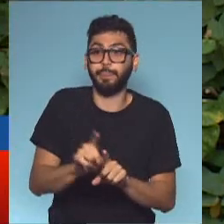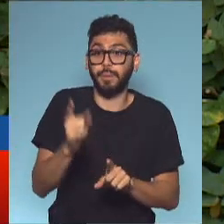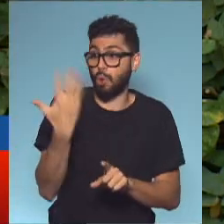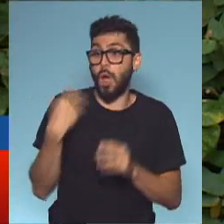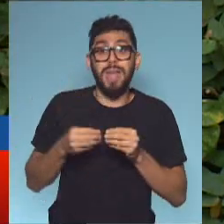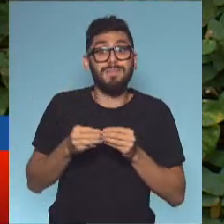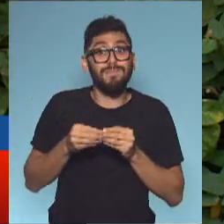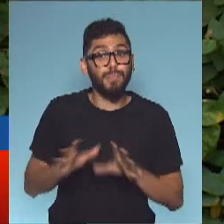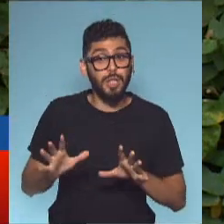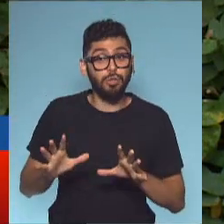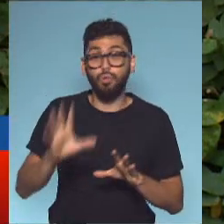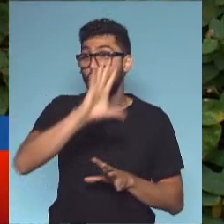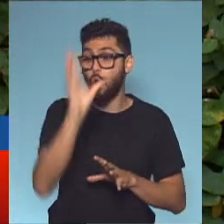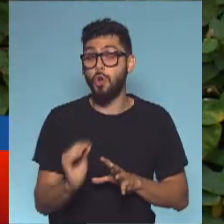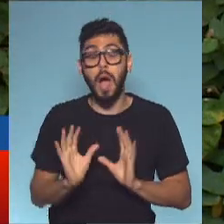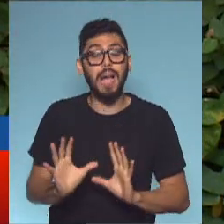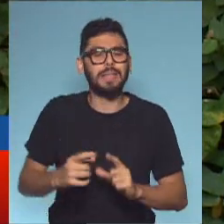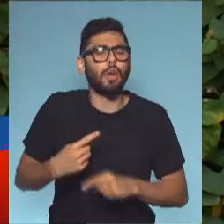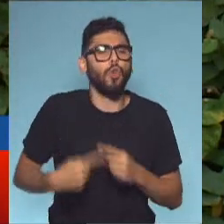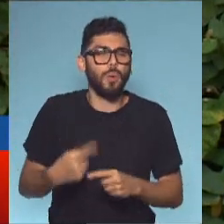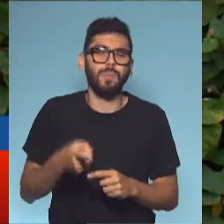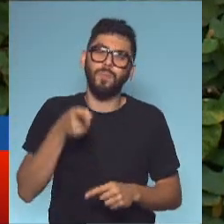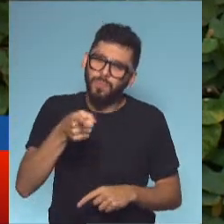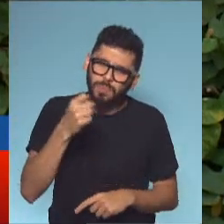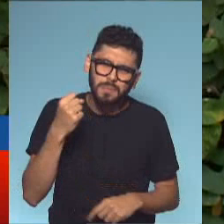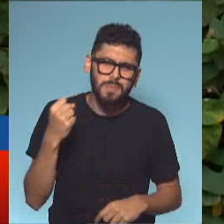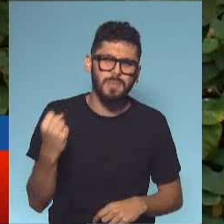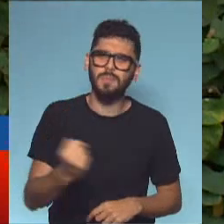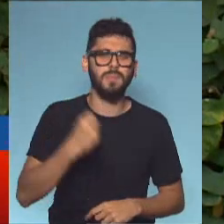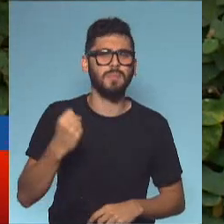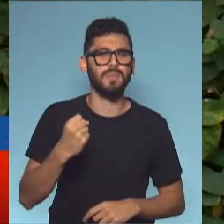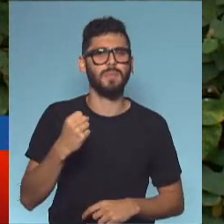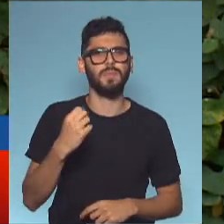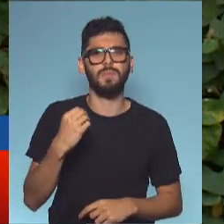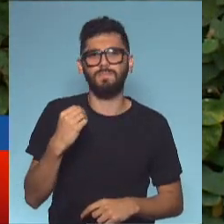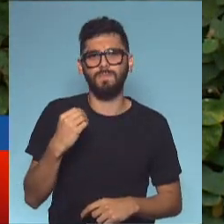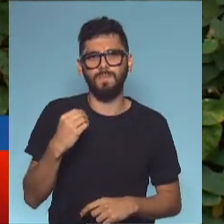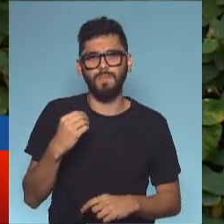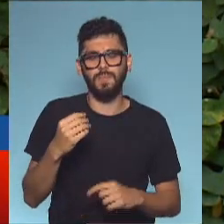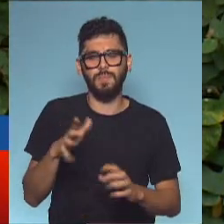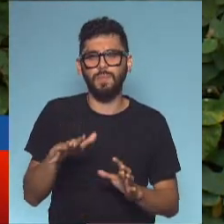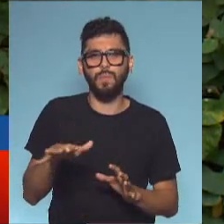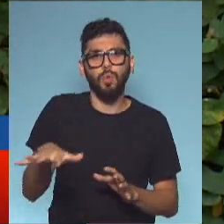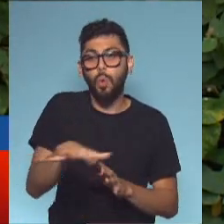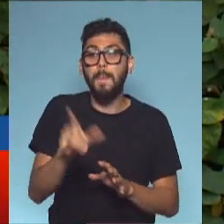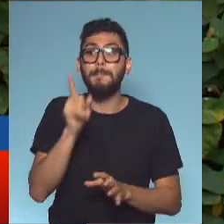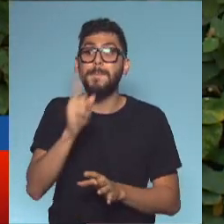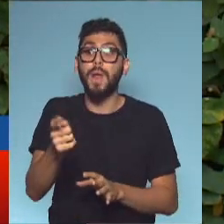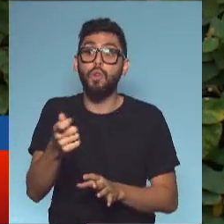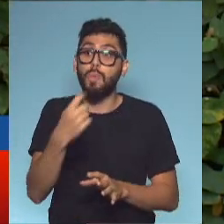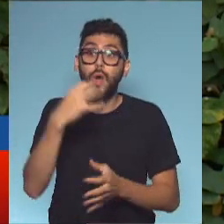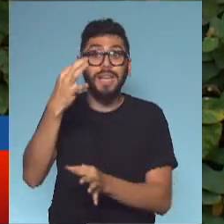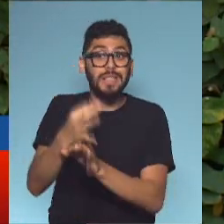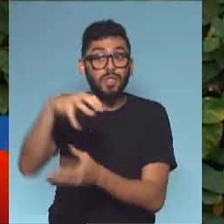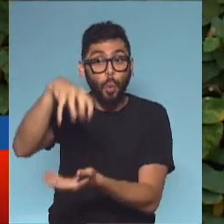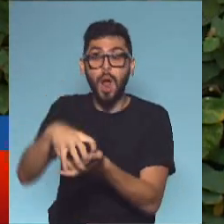ciclo lectivo en todo el país. Para nosotros ahí es fundamental, ¿no?, poner en claro lo que son los espacios de bajo riesgo, como es la escuela.